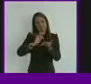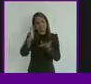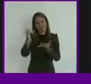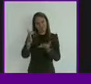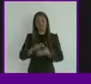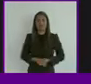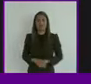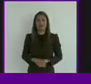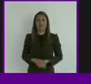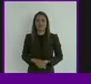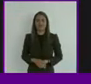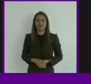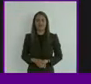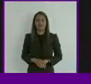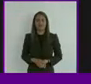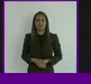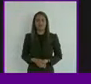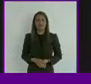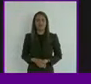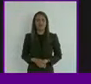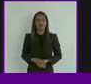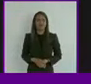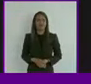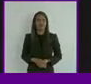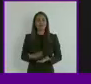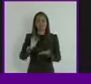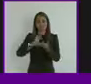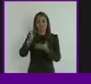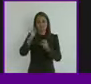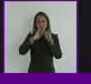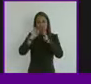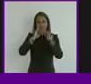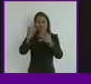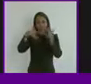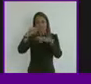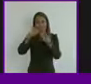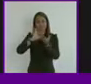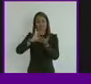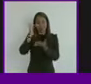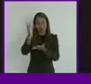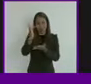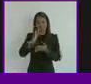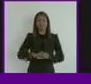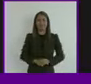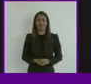A ustedes, gracias, buen día. Gracias a las personas intérpretes que estuvieron muy cerca siempre con nosotros.